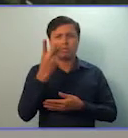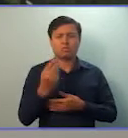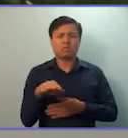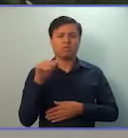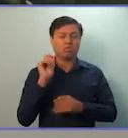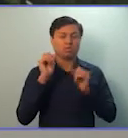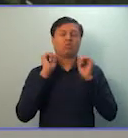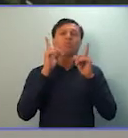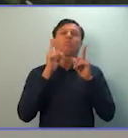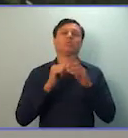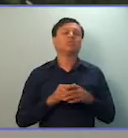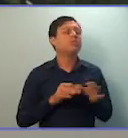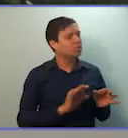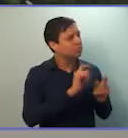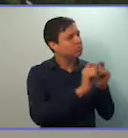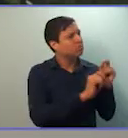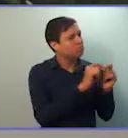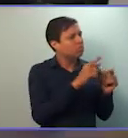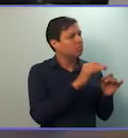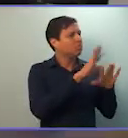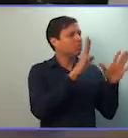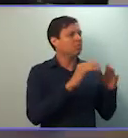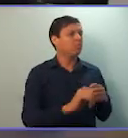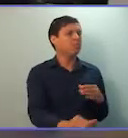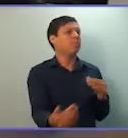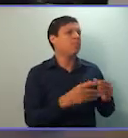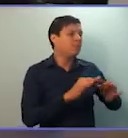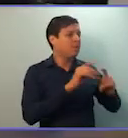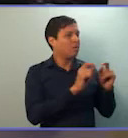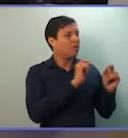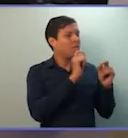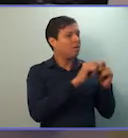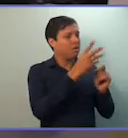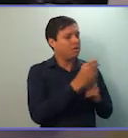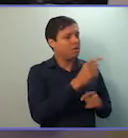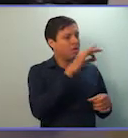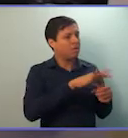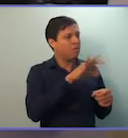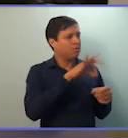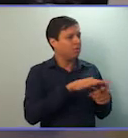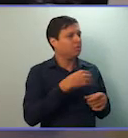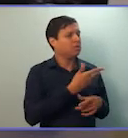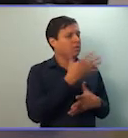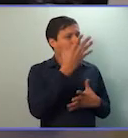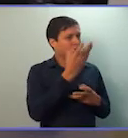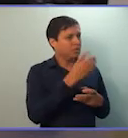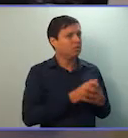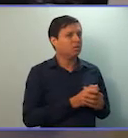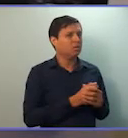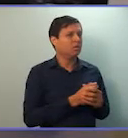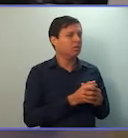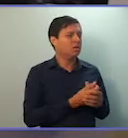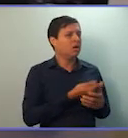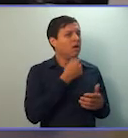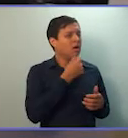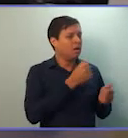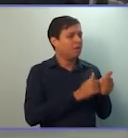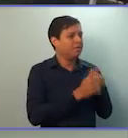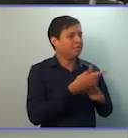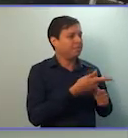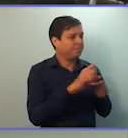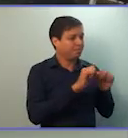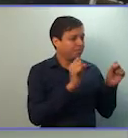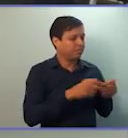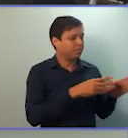marzo impresionante solamente y por cierto a propósito del día de las elecciones queremos adelantar que como sistema de